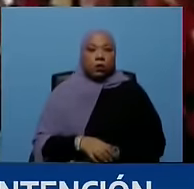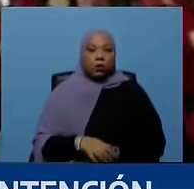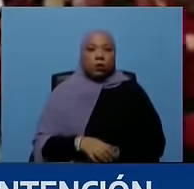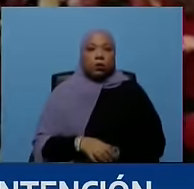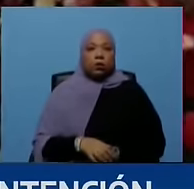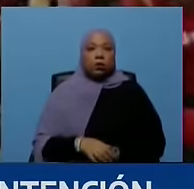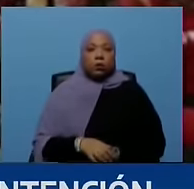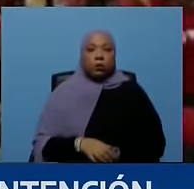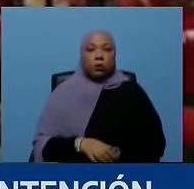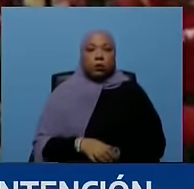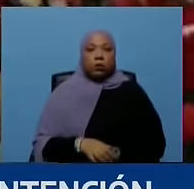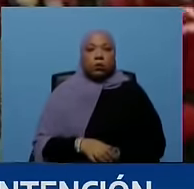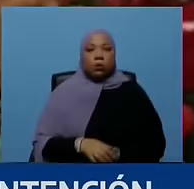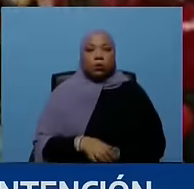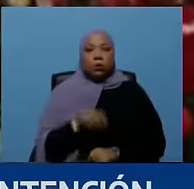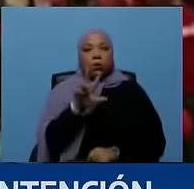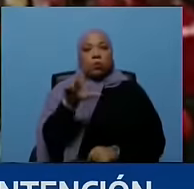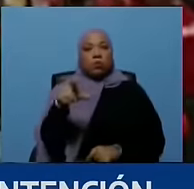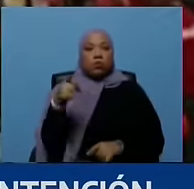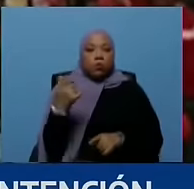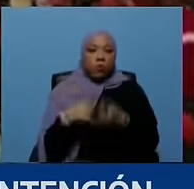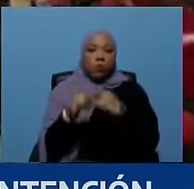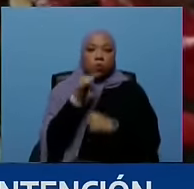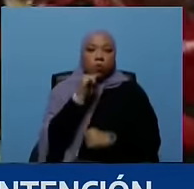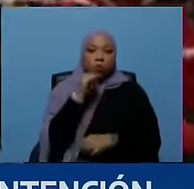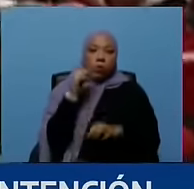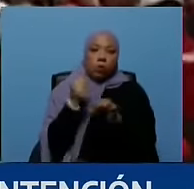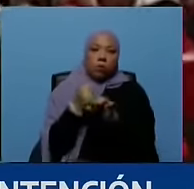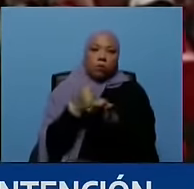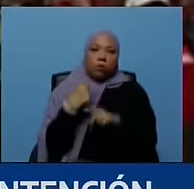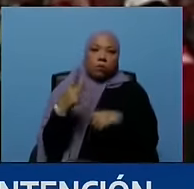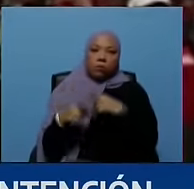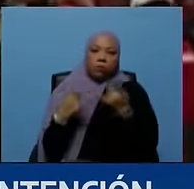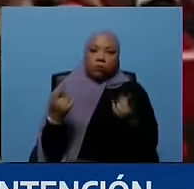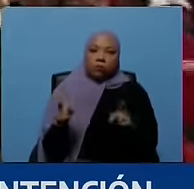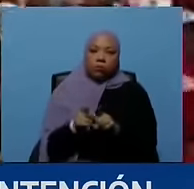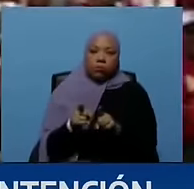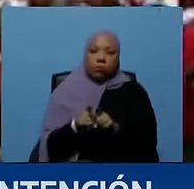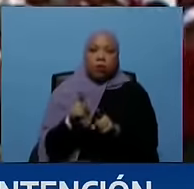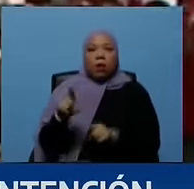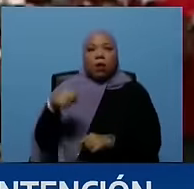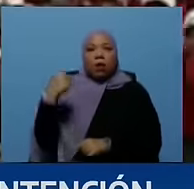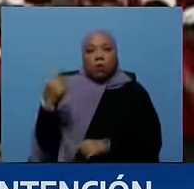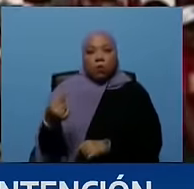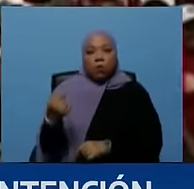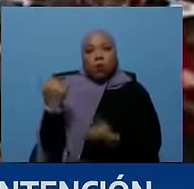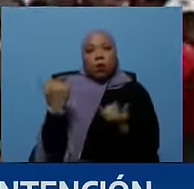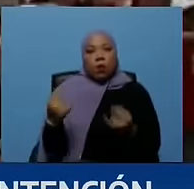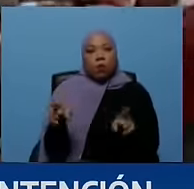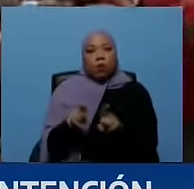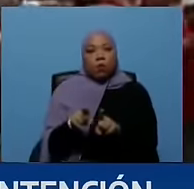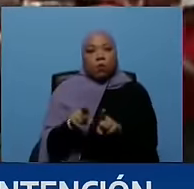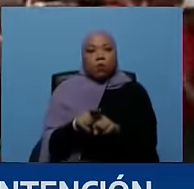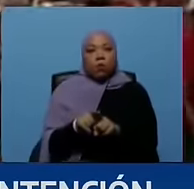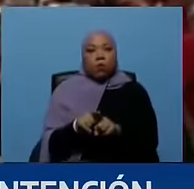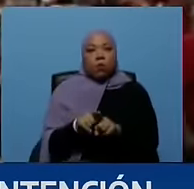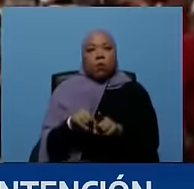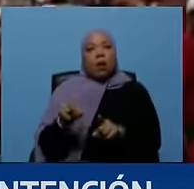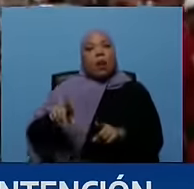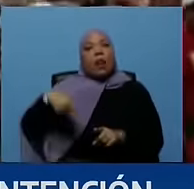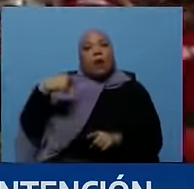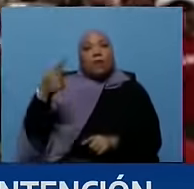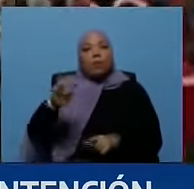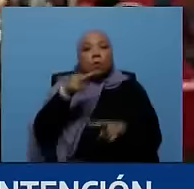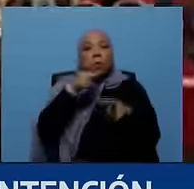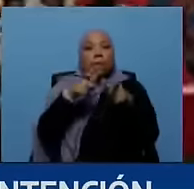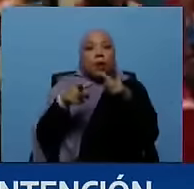El 31 de agosto es tu cumpleaños. Bueno, la celebramos por delante, Georgina. Y después nos quedaría la próxima